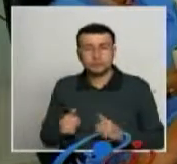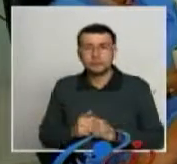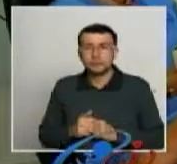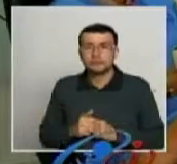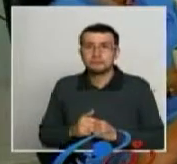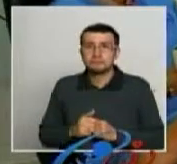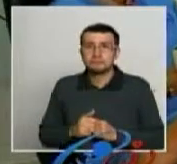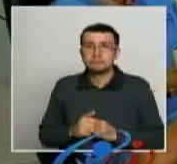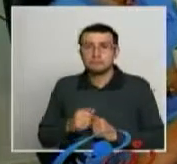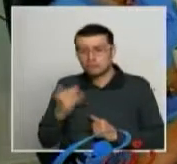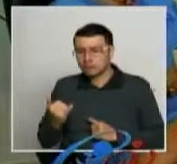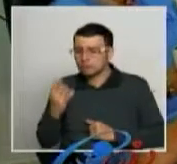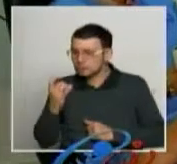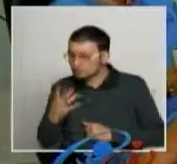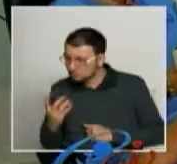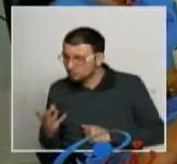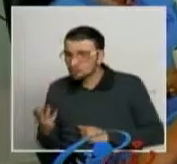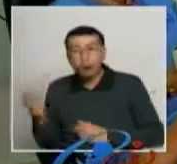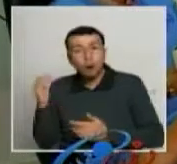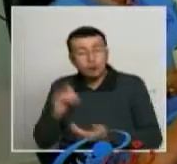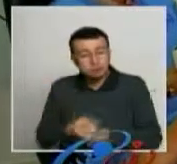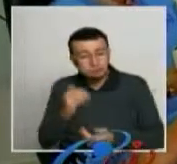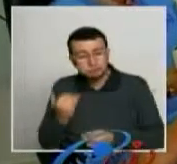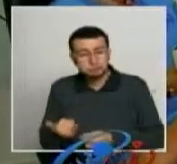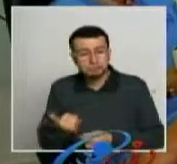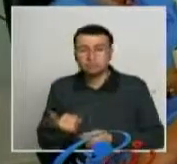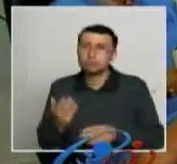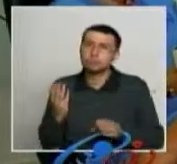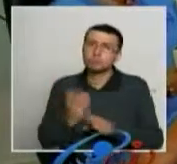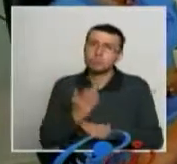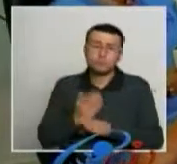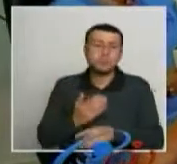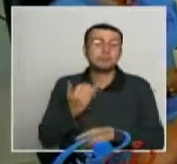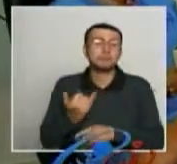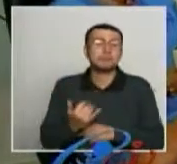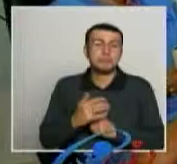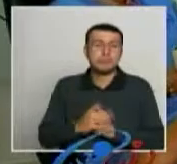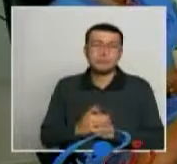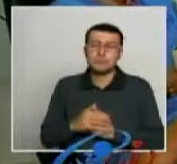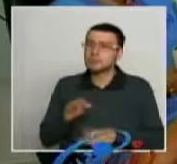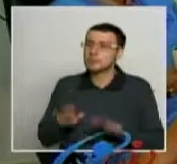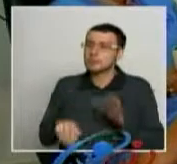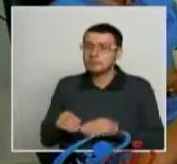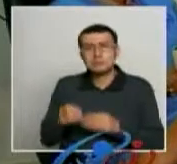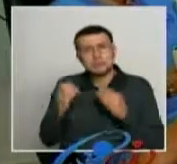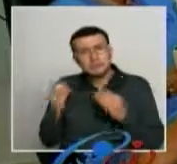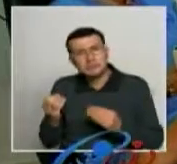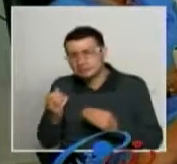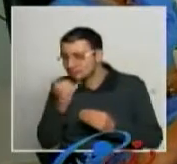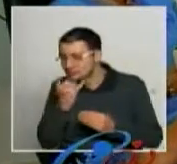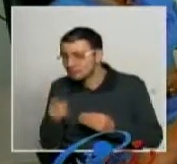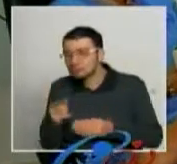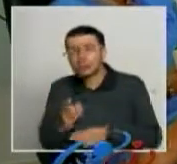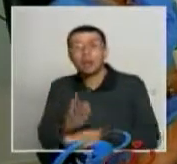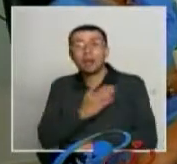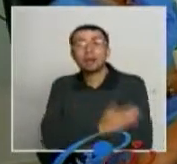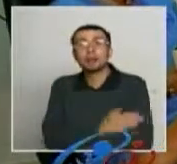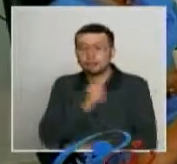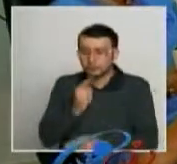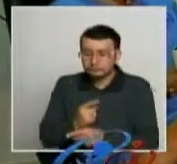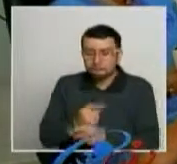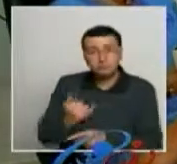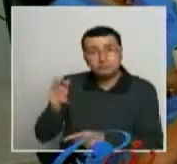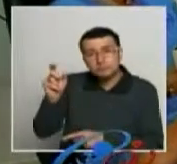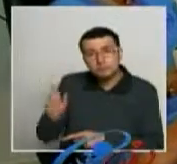el dolor de los miembros inferiores a el problema vascular, y por eso muchas veces lo primero que hace uno antes de someter a un